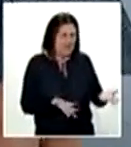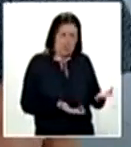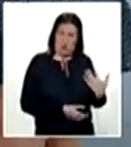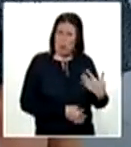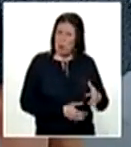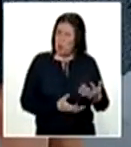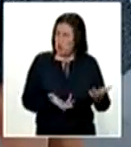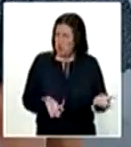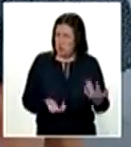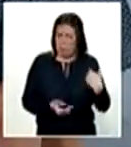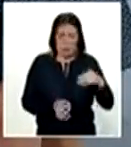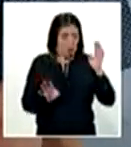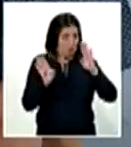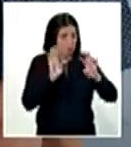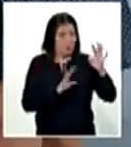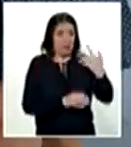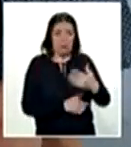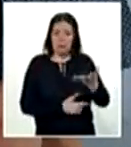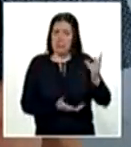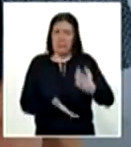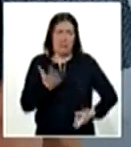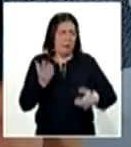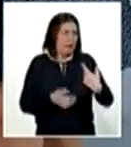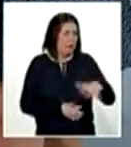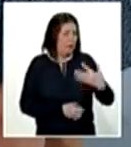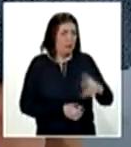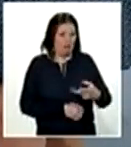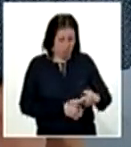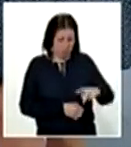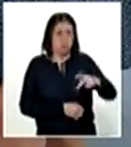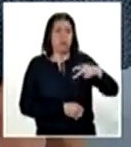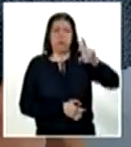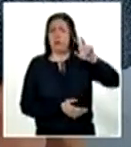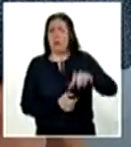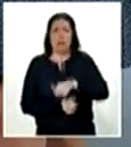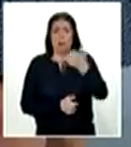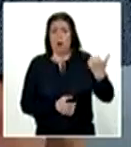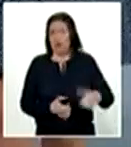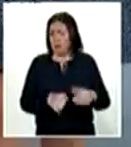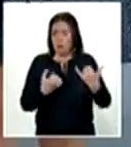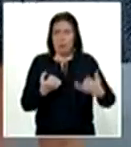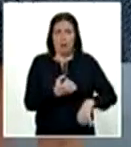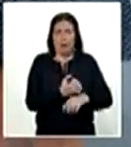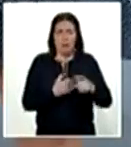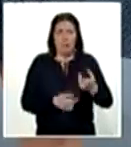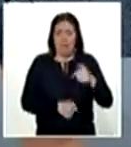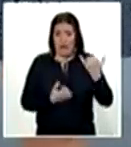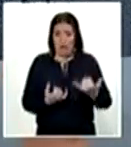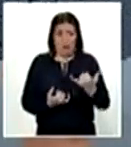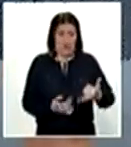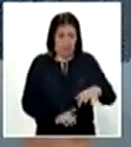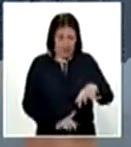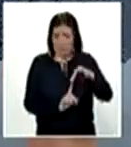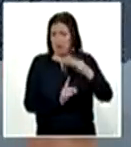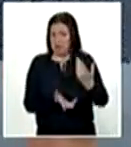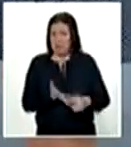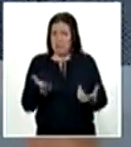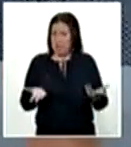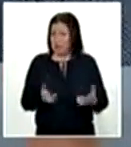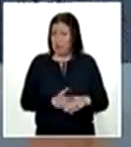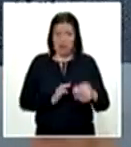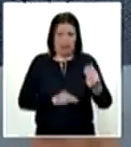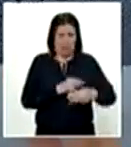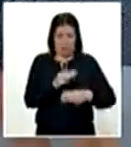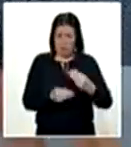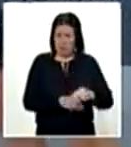realmente preocupa, porque de por sí ya los precios generales habían subido, a diferencia de los otros partidos. Este partido es especial, es el partido que nos va a llevar al Mundial.